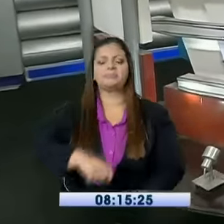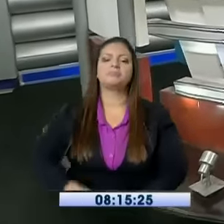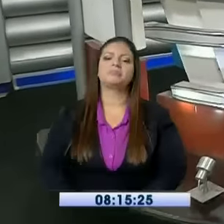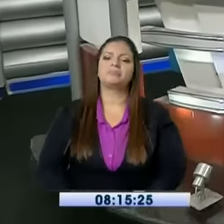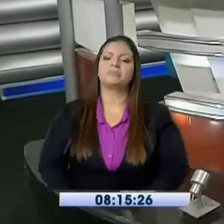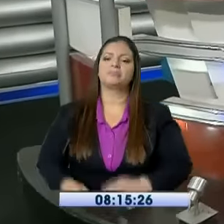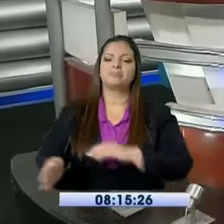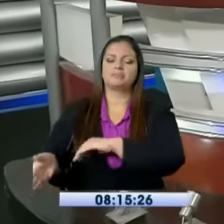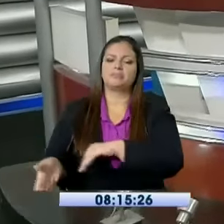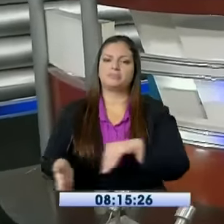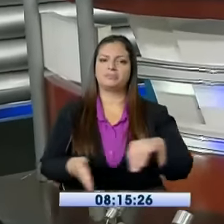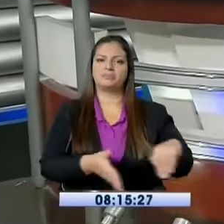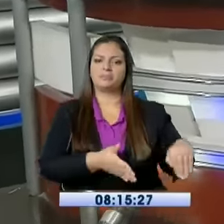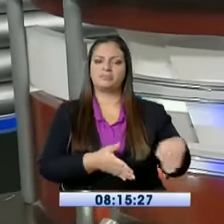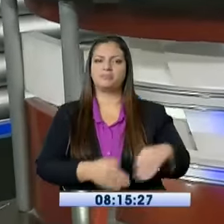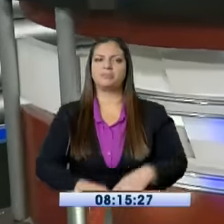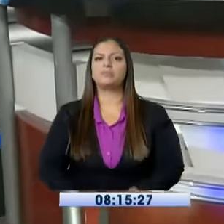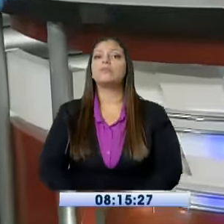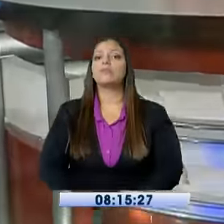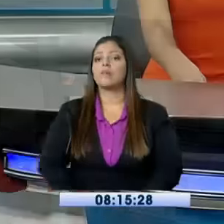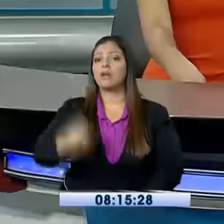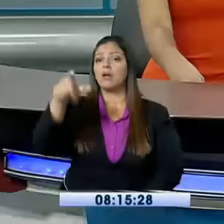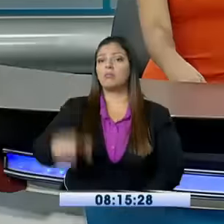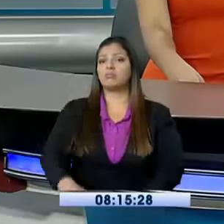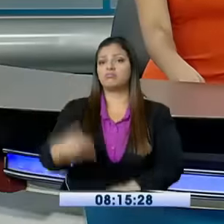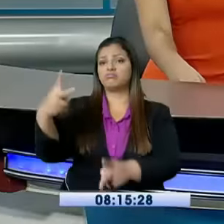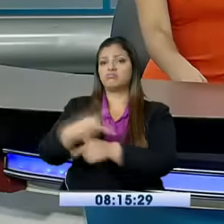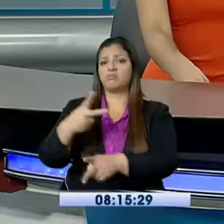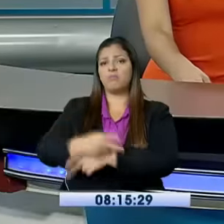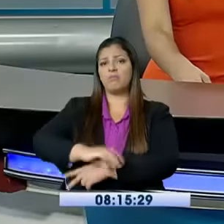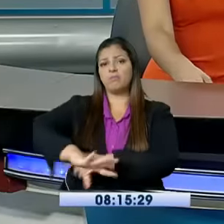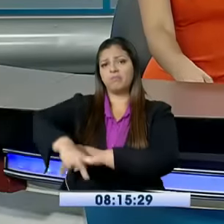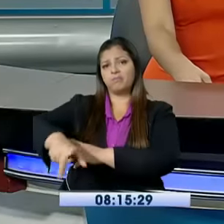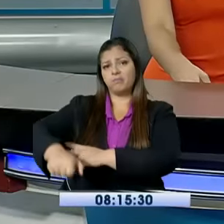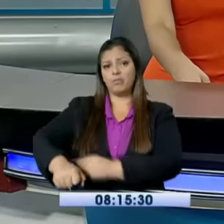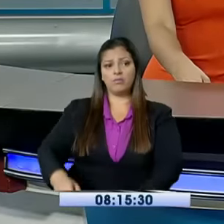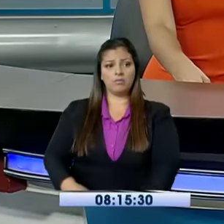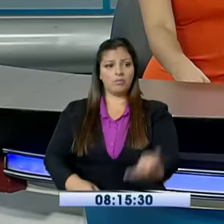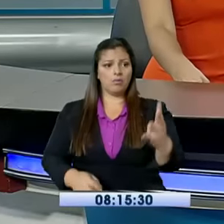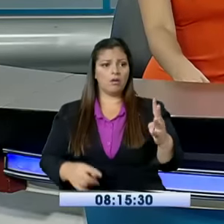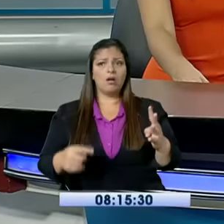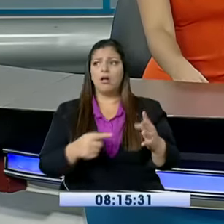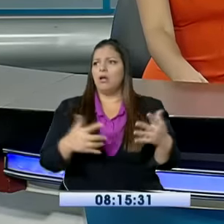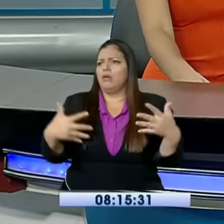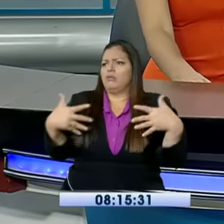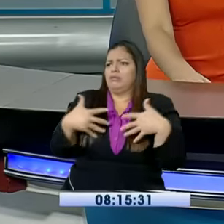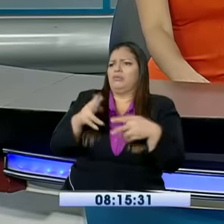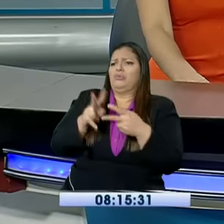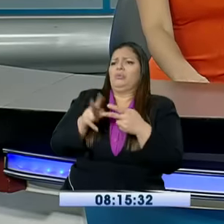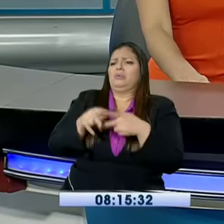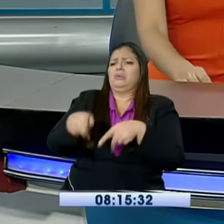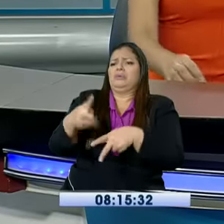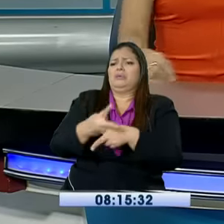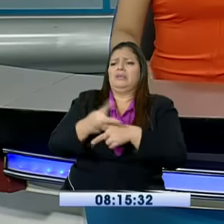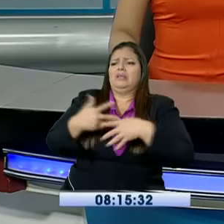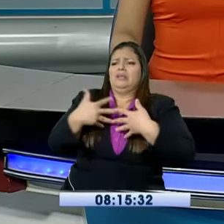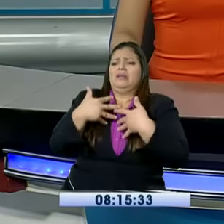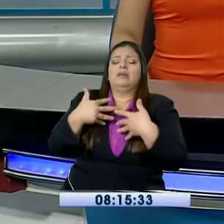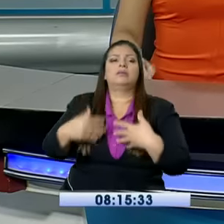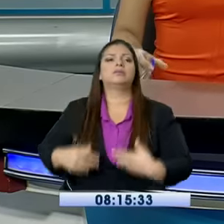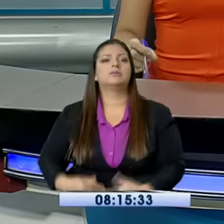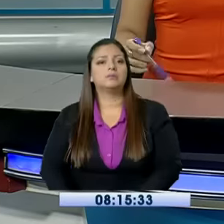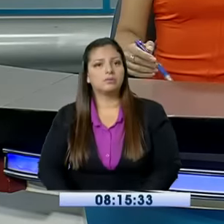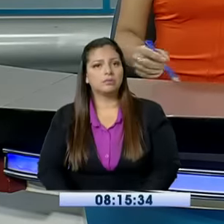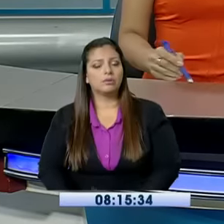Detienen a presunto delincuente que mantenía en zozobra a un grupo de moradores de la ciudadela Marta de Roldós en el norte de Guayaquil. Durante